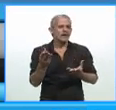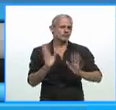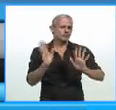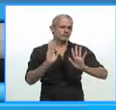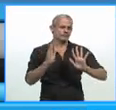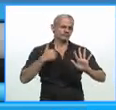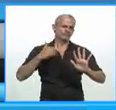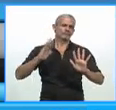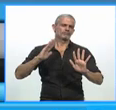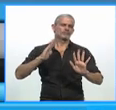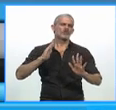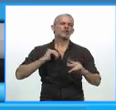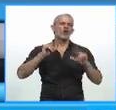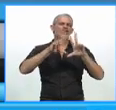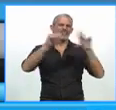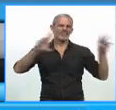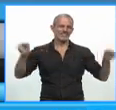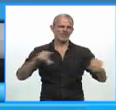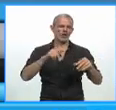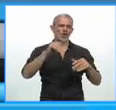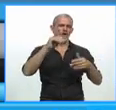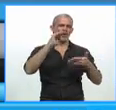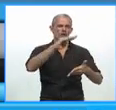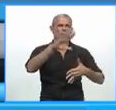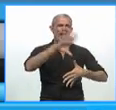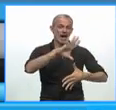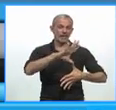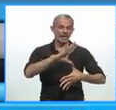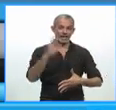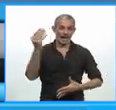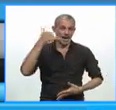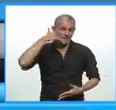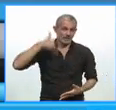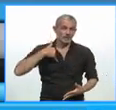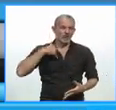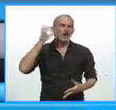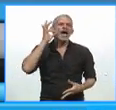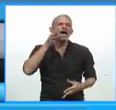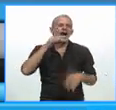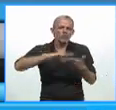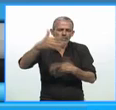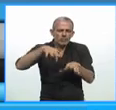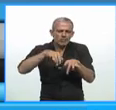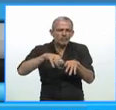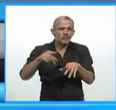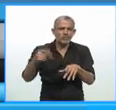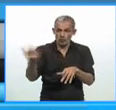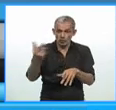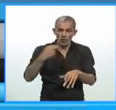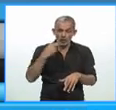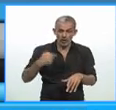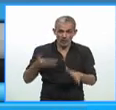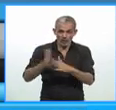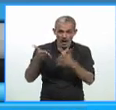todo. Yo estaba en San Francisco en la Copa América y me llamaron por Skype, Iago y Klaus, diciéndome que iban a navegar juntos. Y